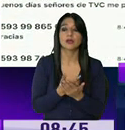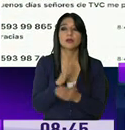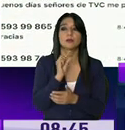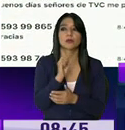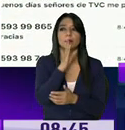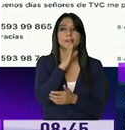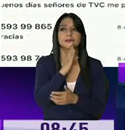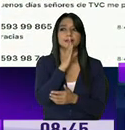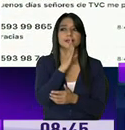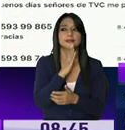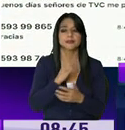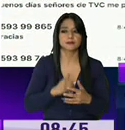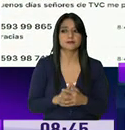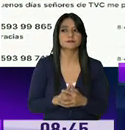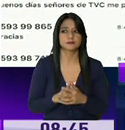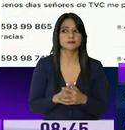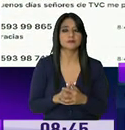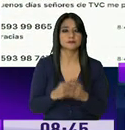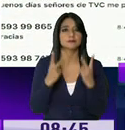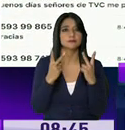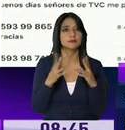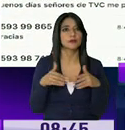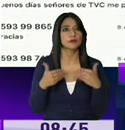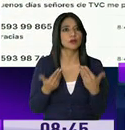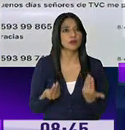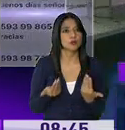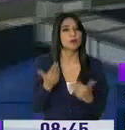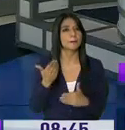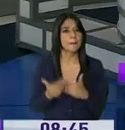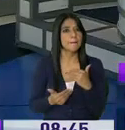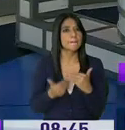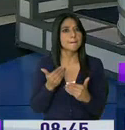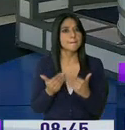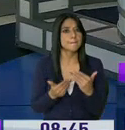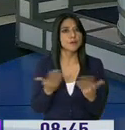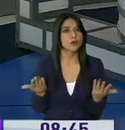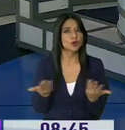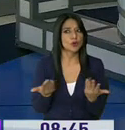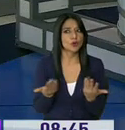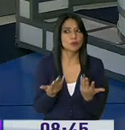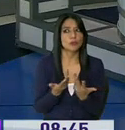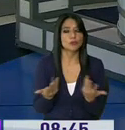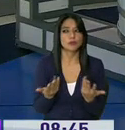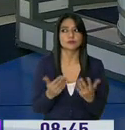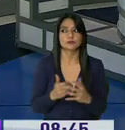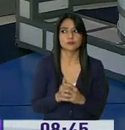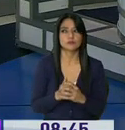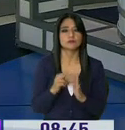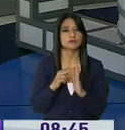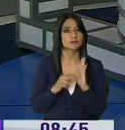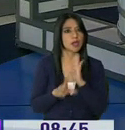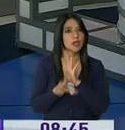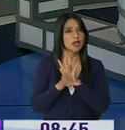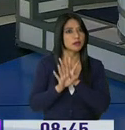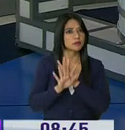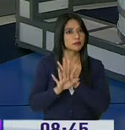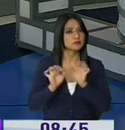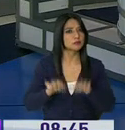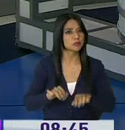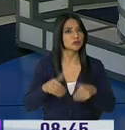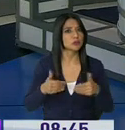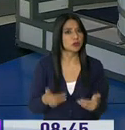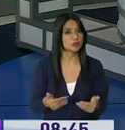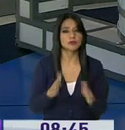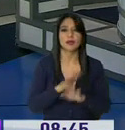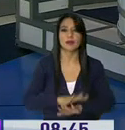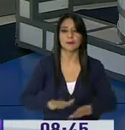¿no? Exactamente, porque hay que ver cómo se van a ir desarrollando las cosas, cómo se van estas medidas también afinando en la ley, ¿no? Correcto. Ya con